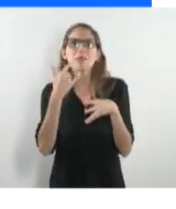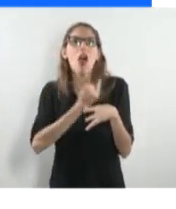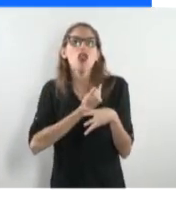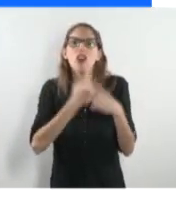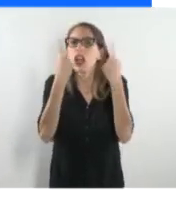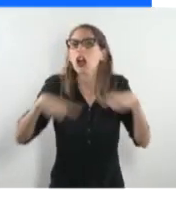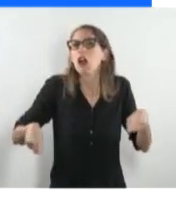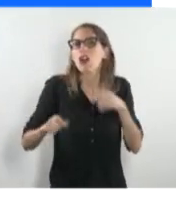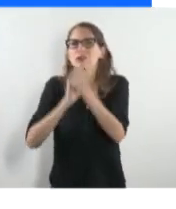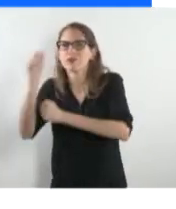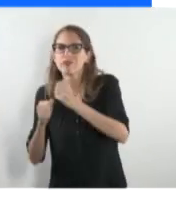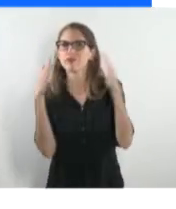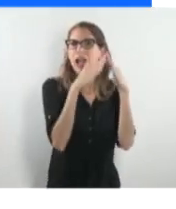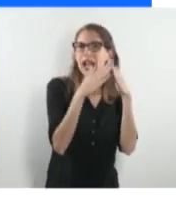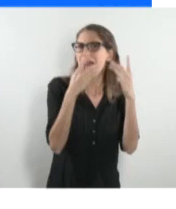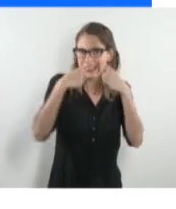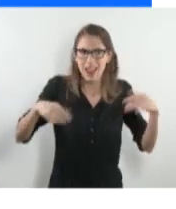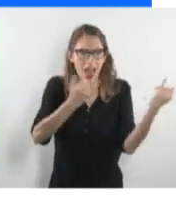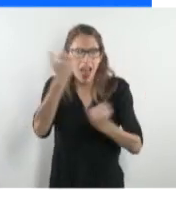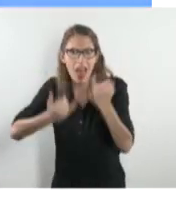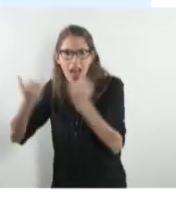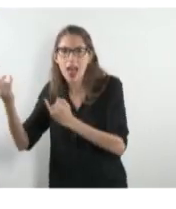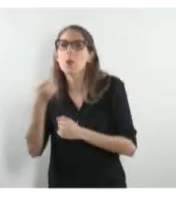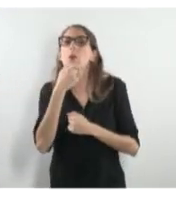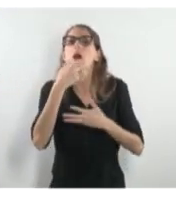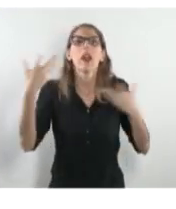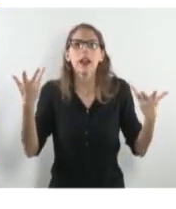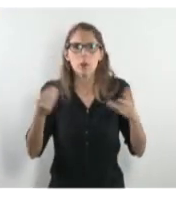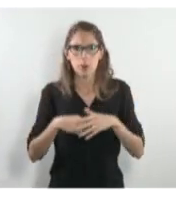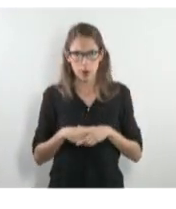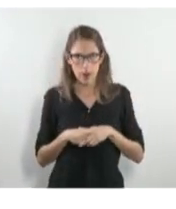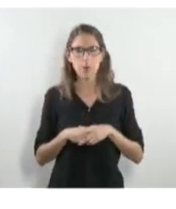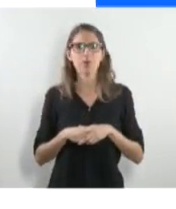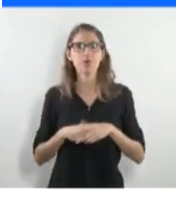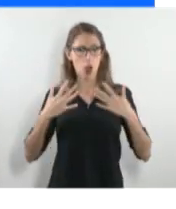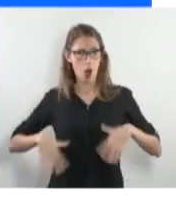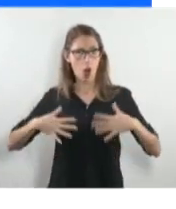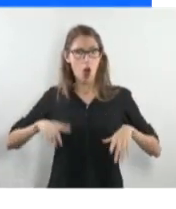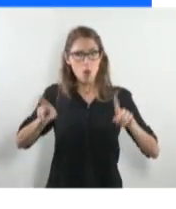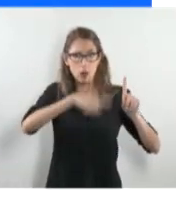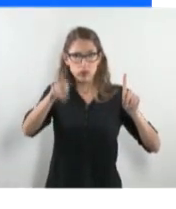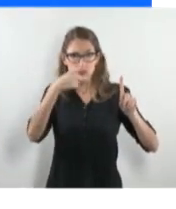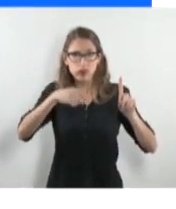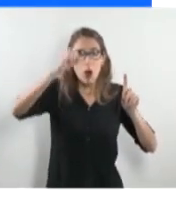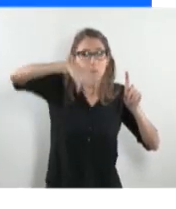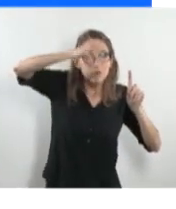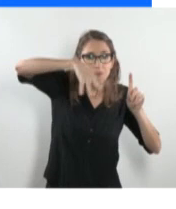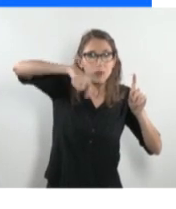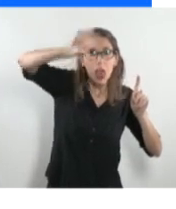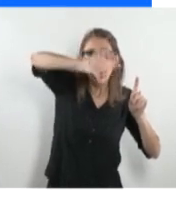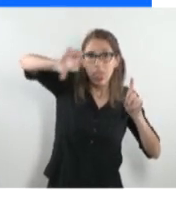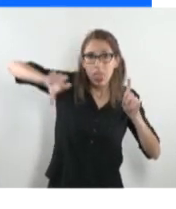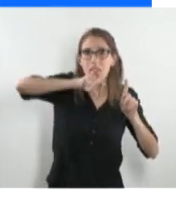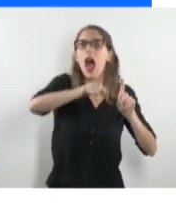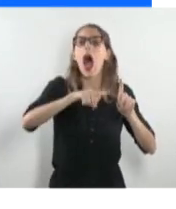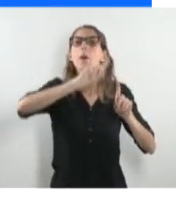procesos industriales y domésticos. Algunos ejemplos de su uso son agregado a los polvos o detergentes para el lavado de ropa para